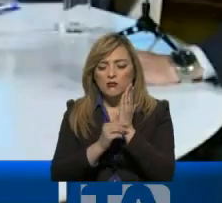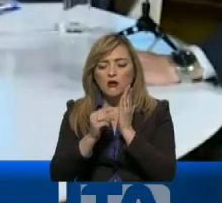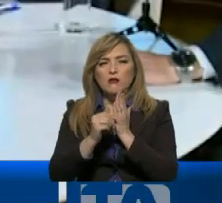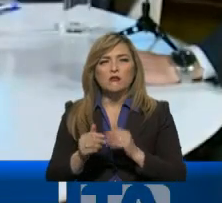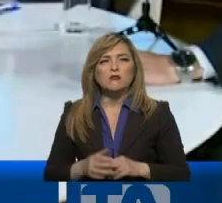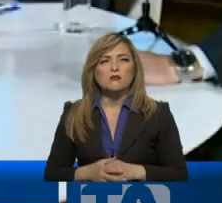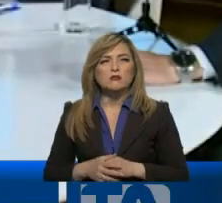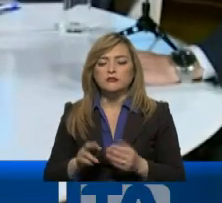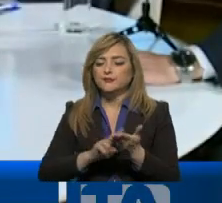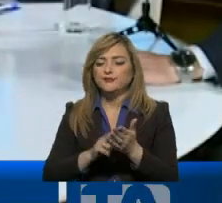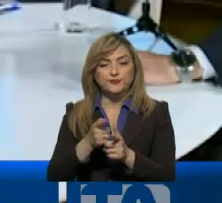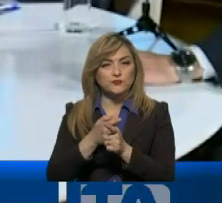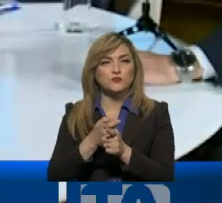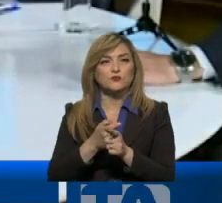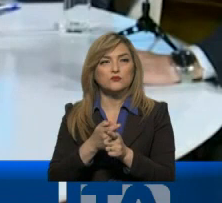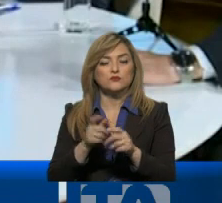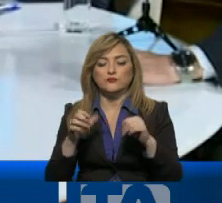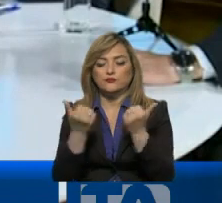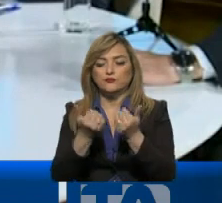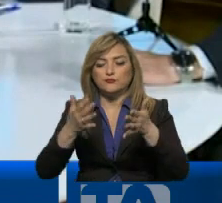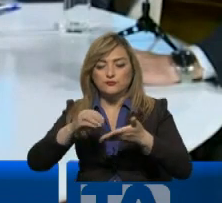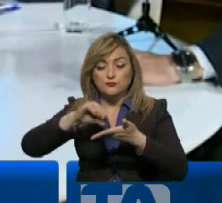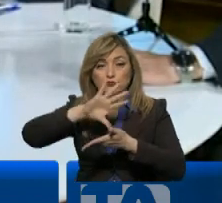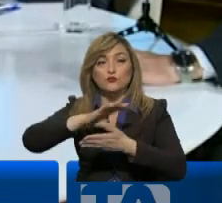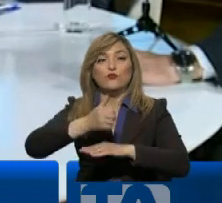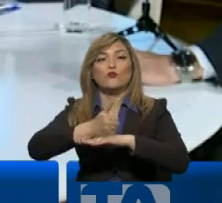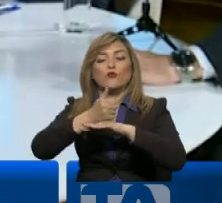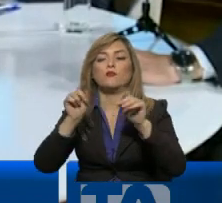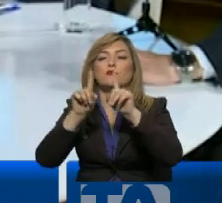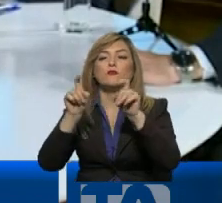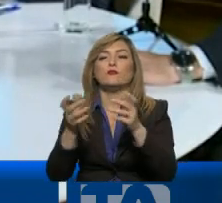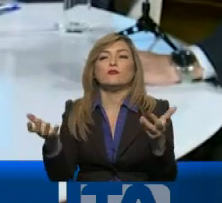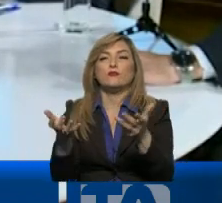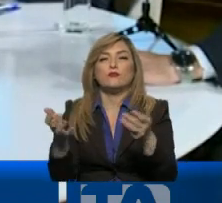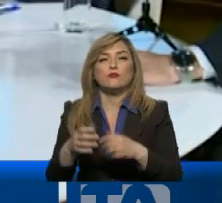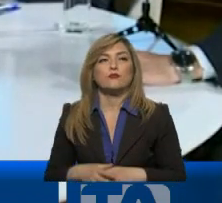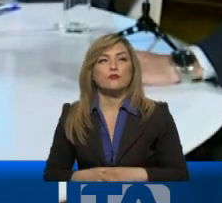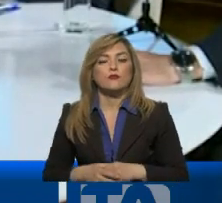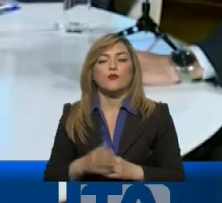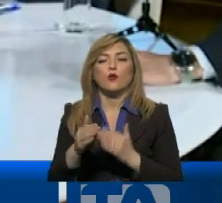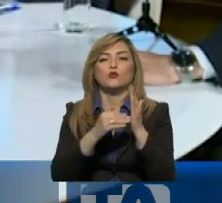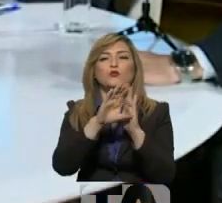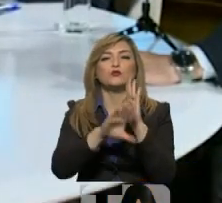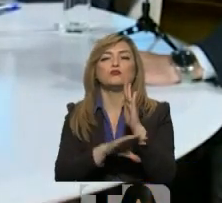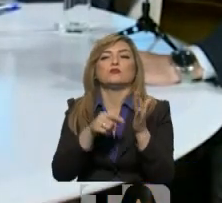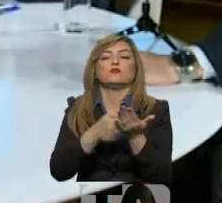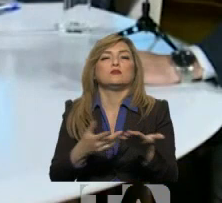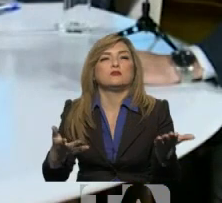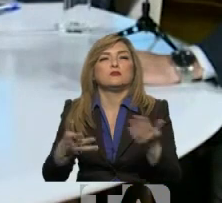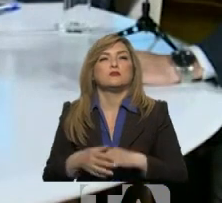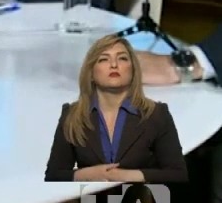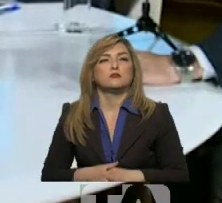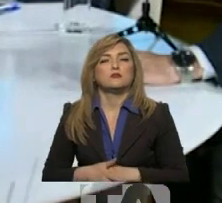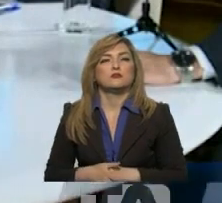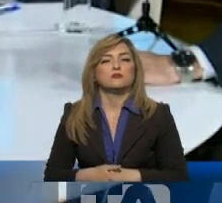reúnan inmediatamente las asambleístas que componen el CAL para preguntarles, bueno, ¿qué es lo que les parece inconstitucional? ¿Qué es lo que les parece a ustedes